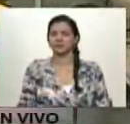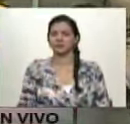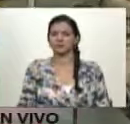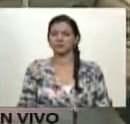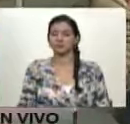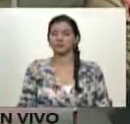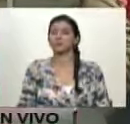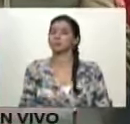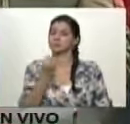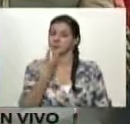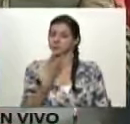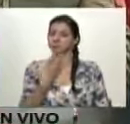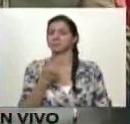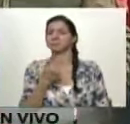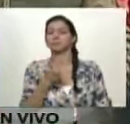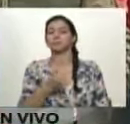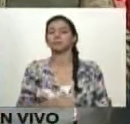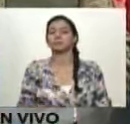Bueno,